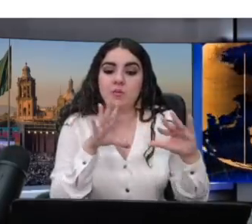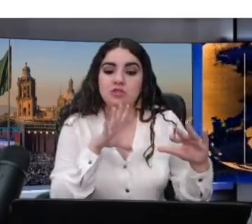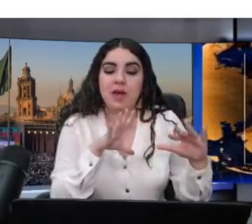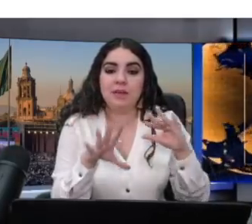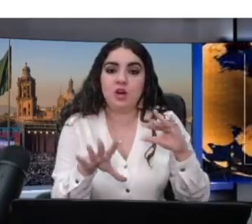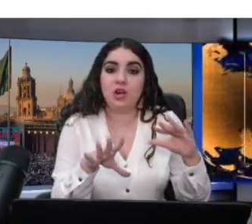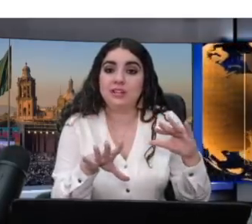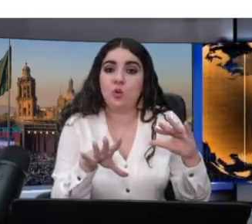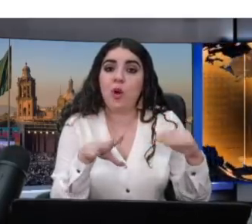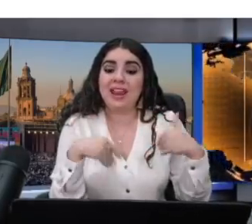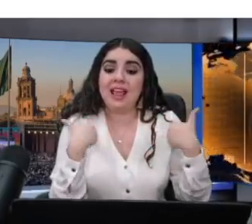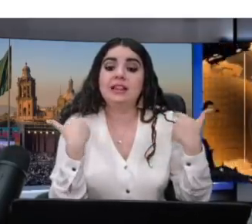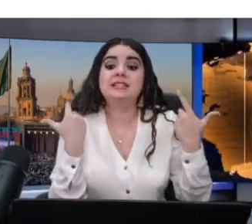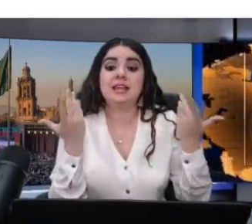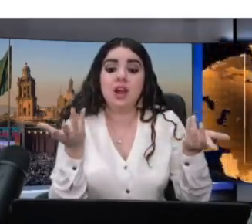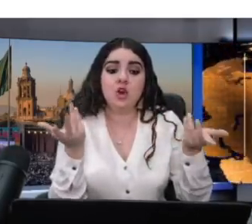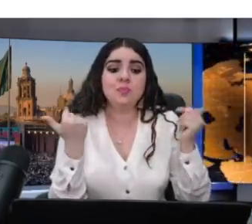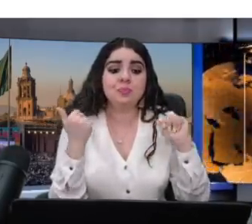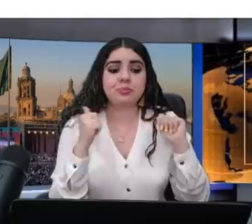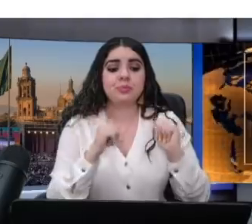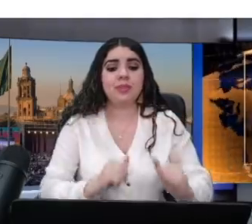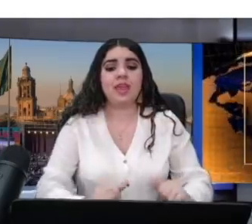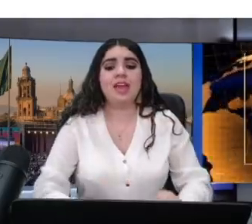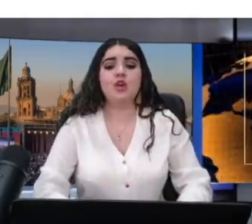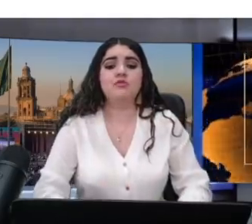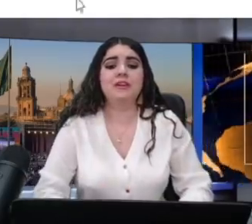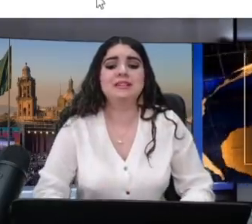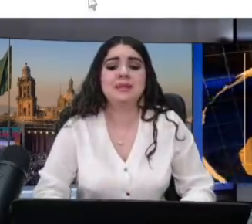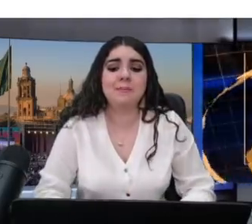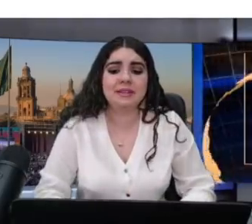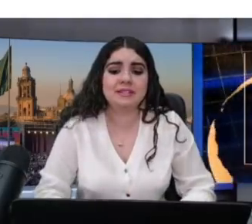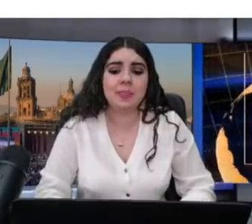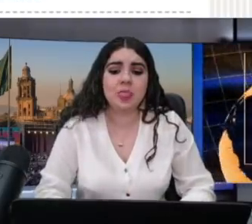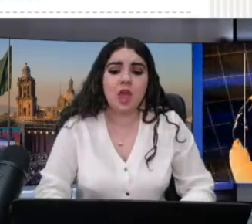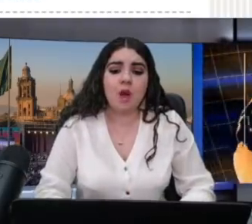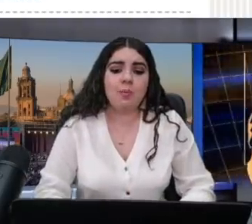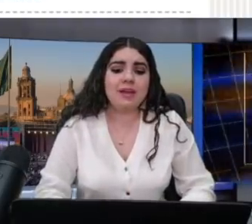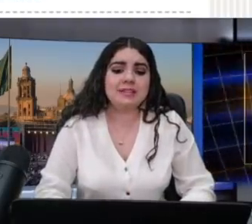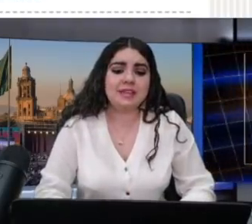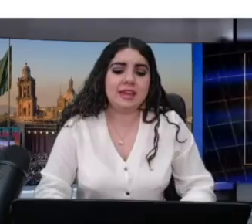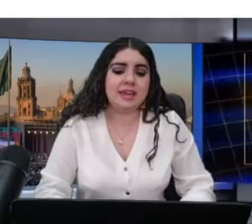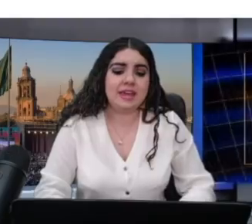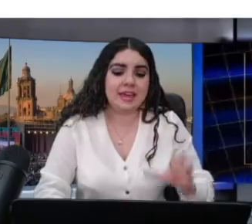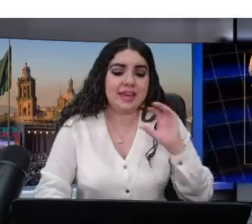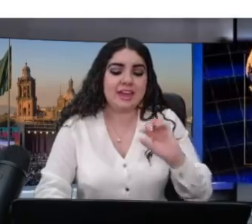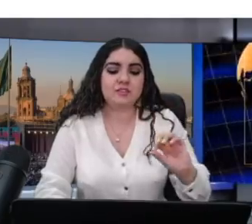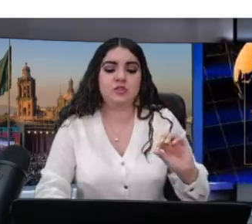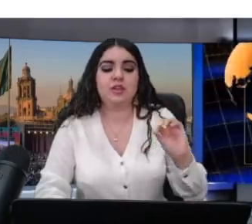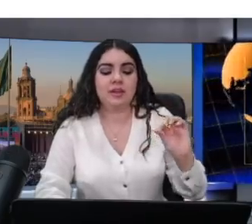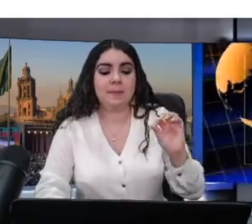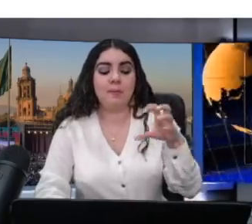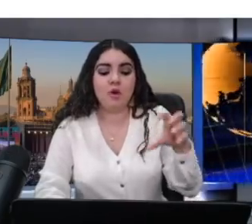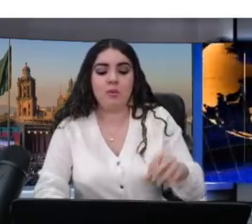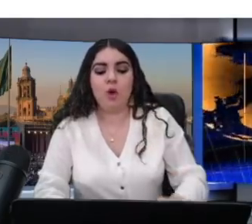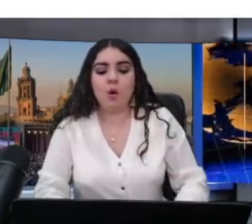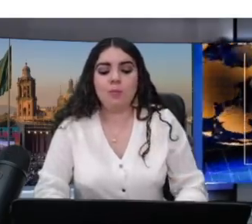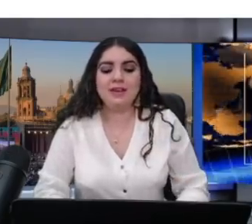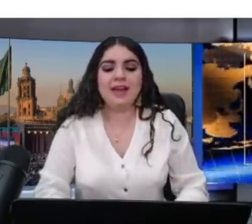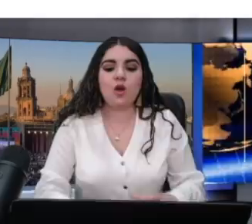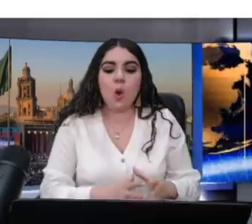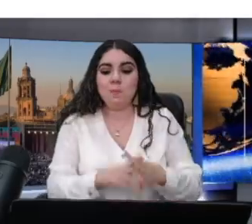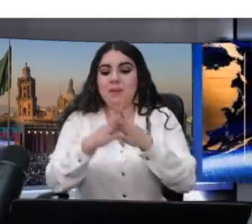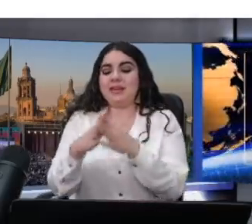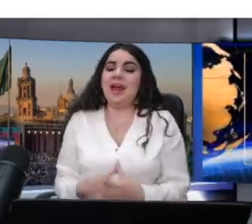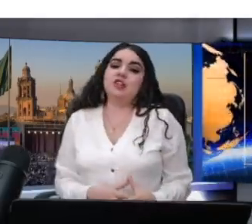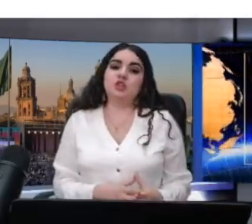ahorita vamos a ver lo que tal cual él señaló en conferencia de prensa, pues este polvo